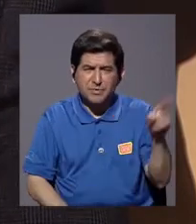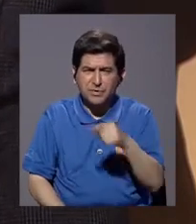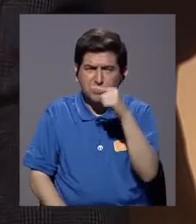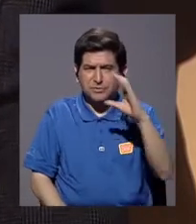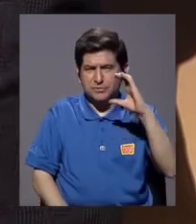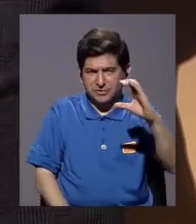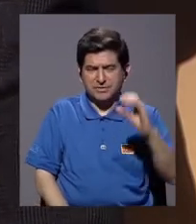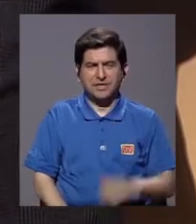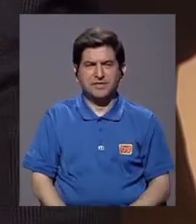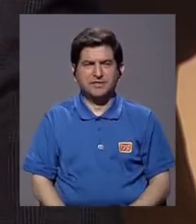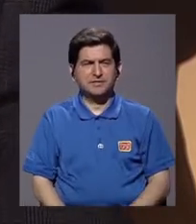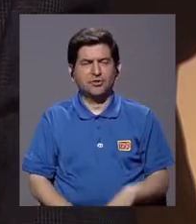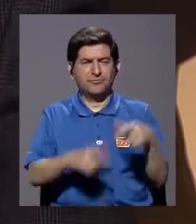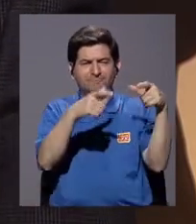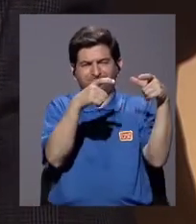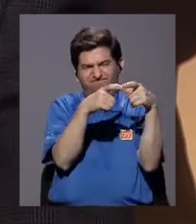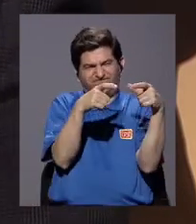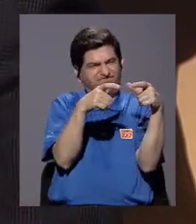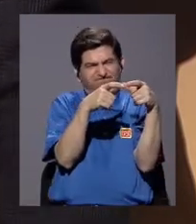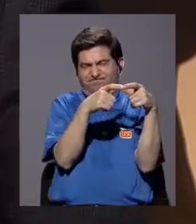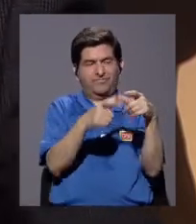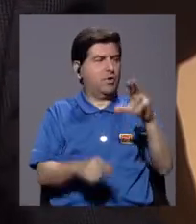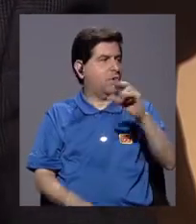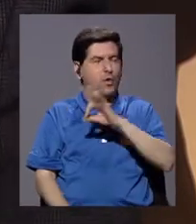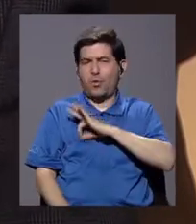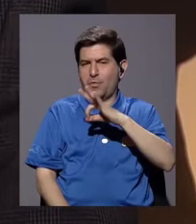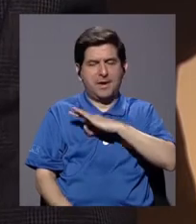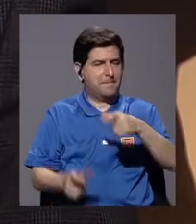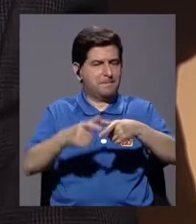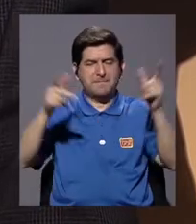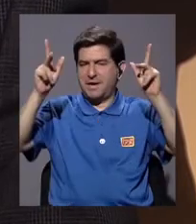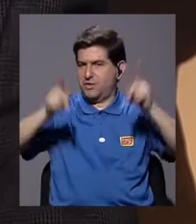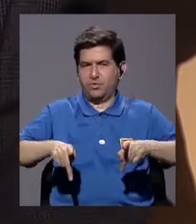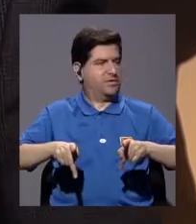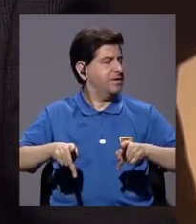descarbonización tiende a ser elitista y no favorece a la mayoría